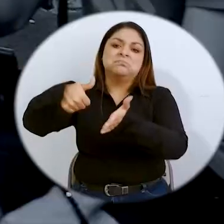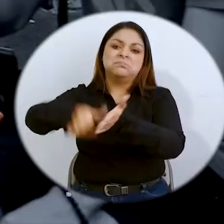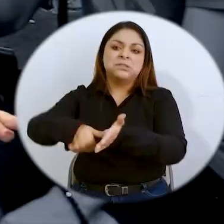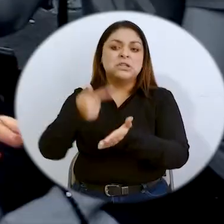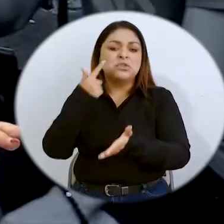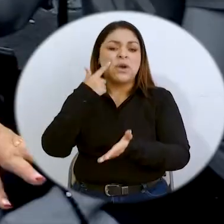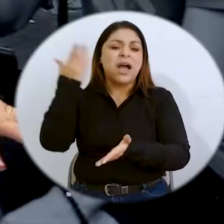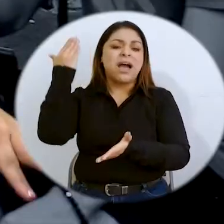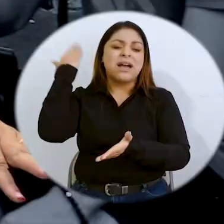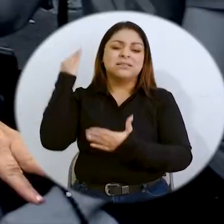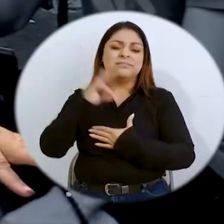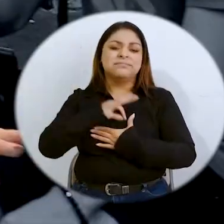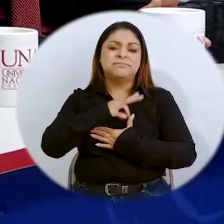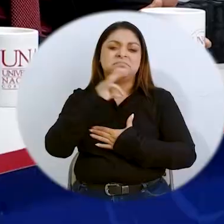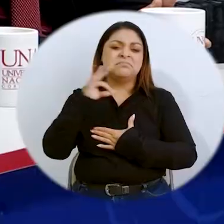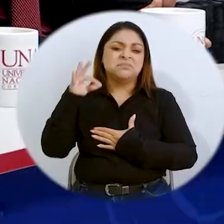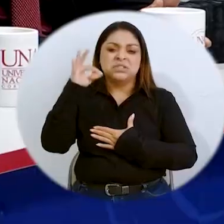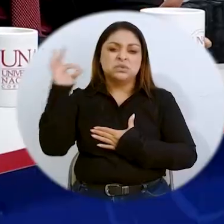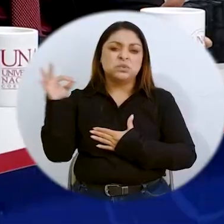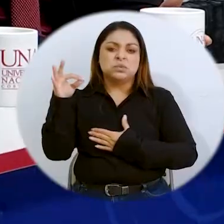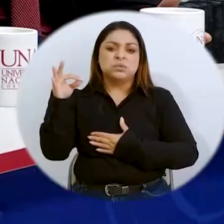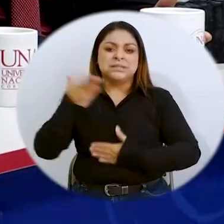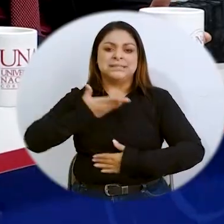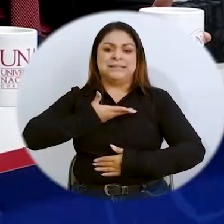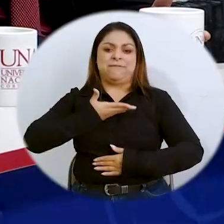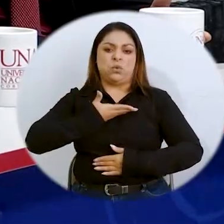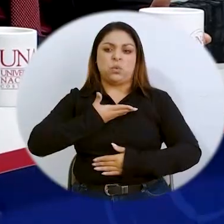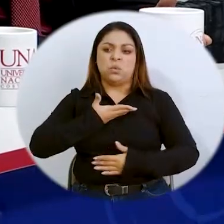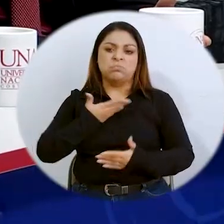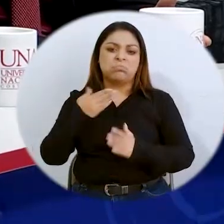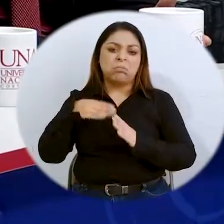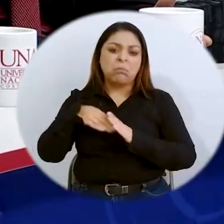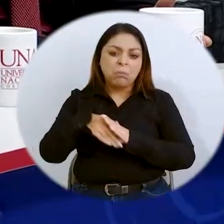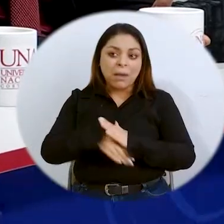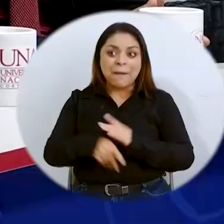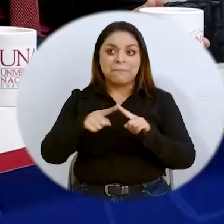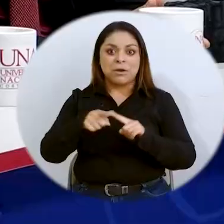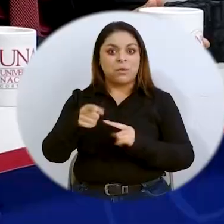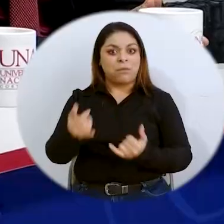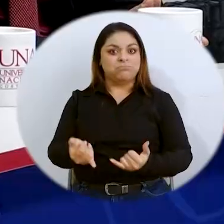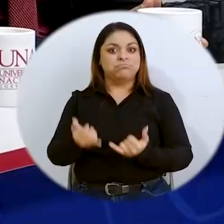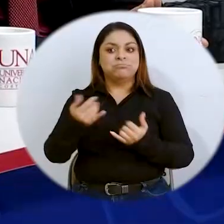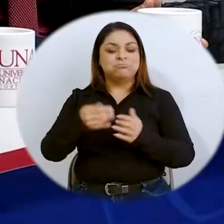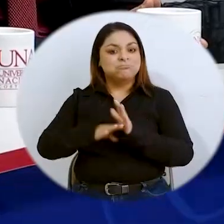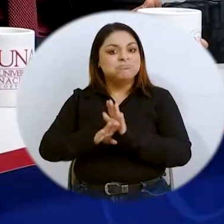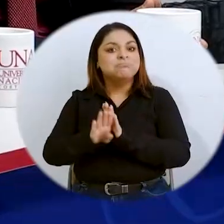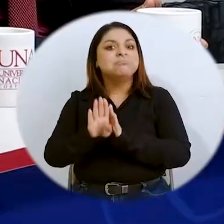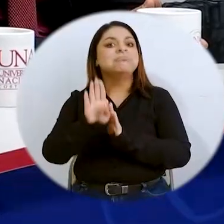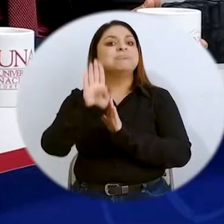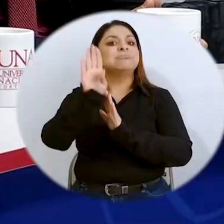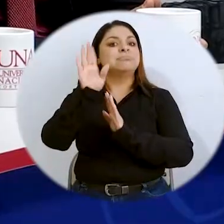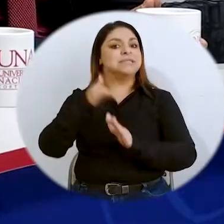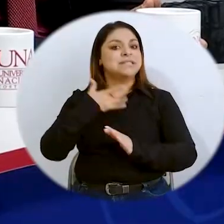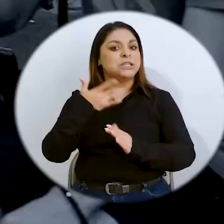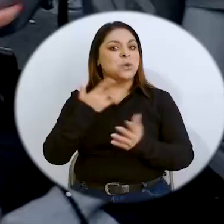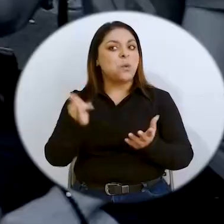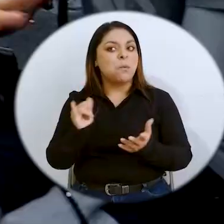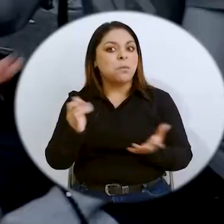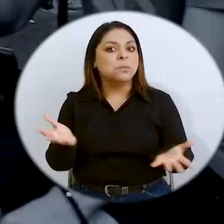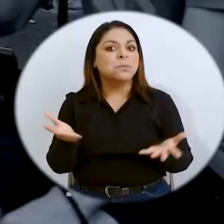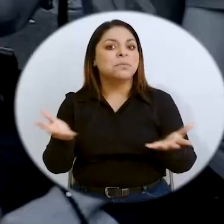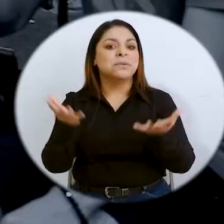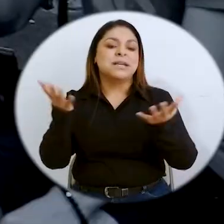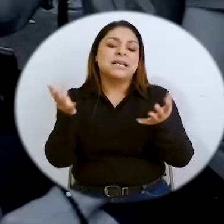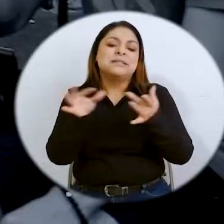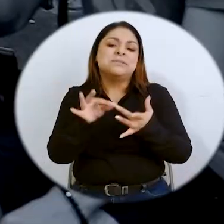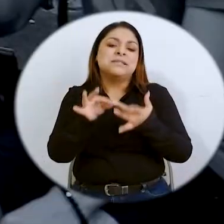que ese espíritu cívico había ido decayendo, ese fin de semana pues sí se notó tal vez un pequeño repunte, por